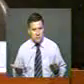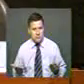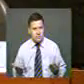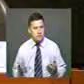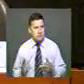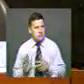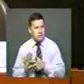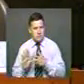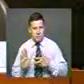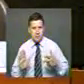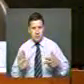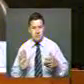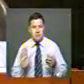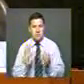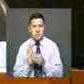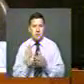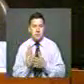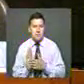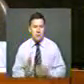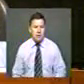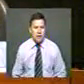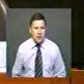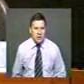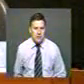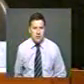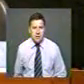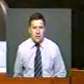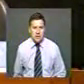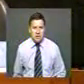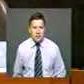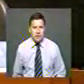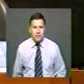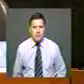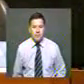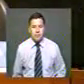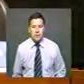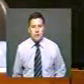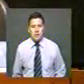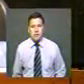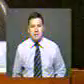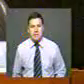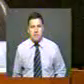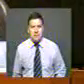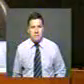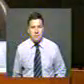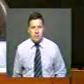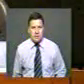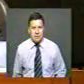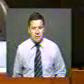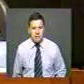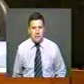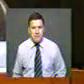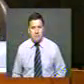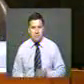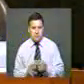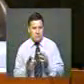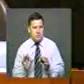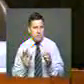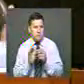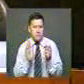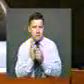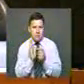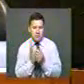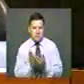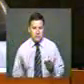Corte Constitucional tiene unos compromisos, un compromiso de mi despacho de entregar muy pronto una ponencia,